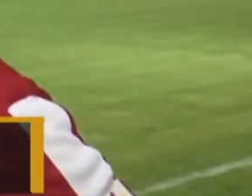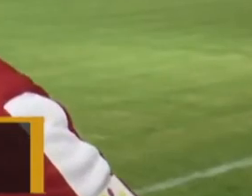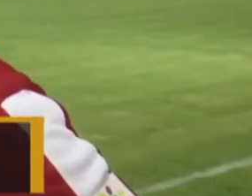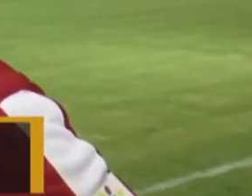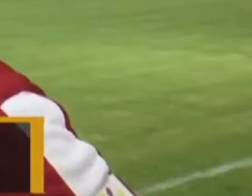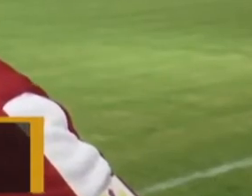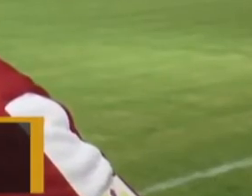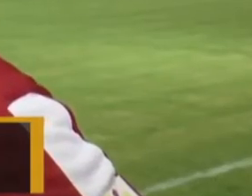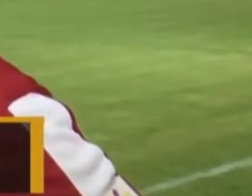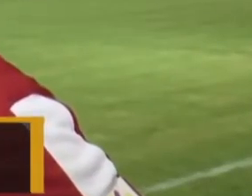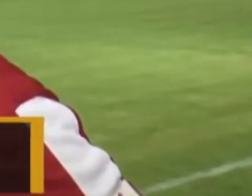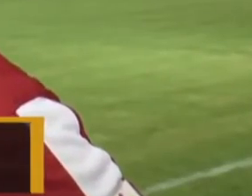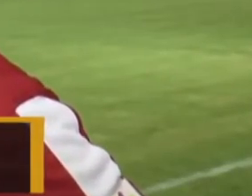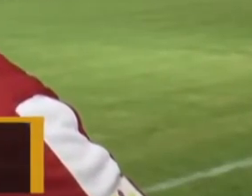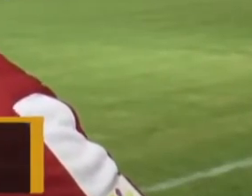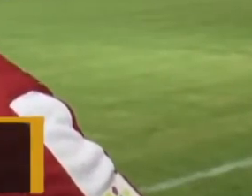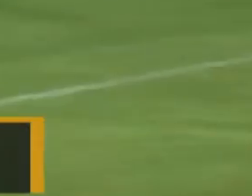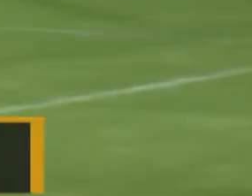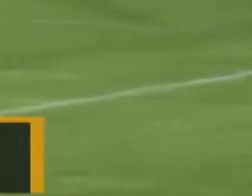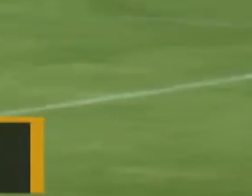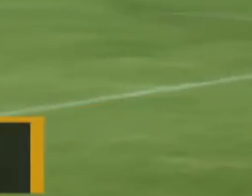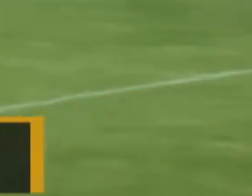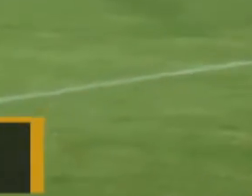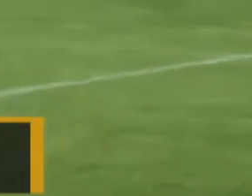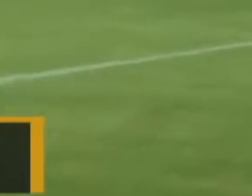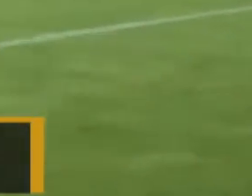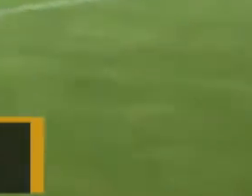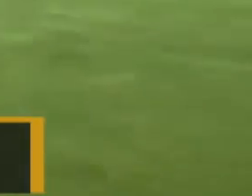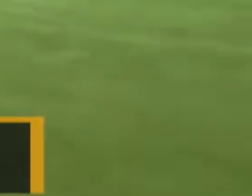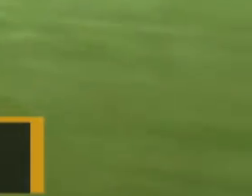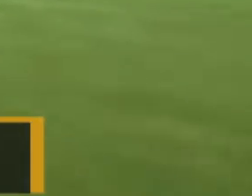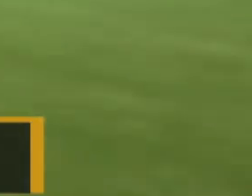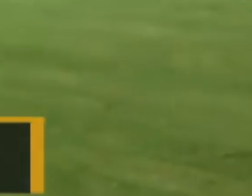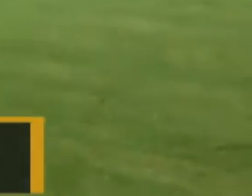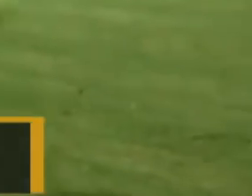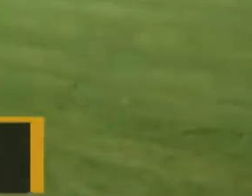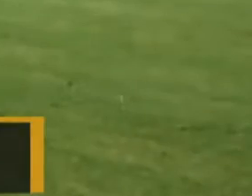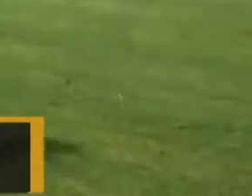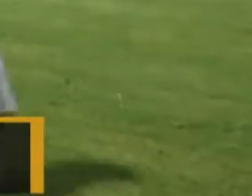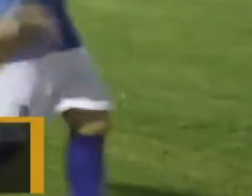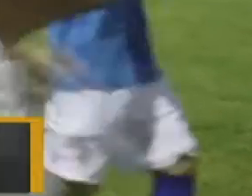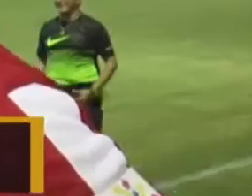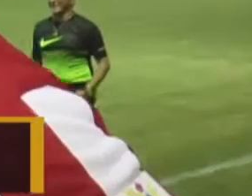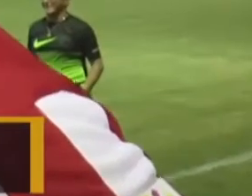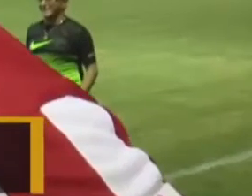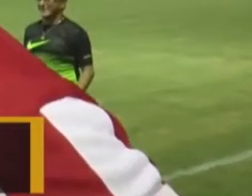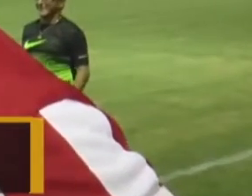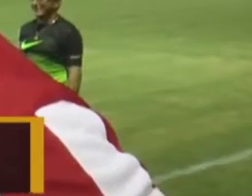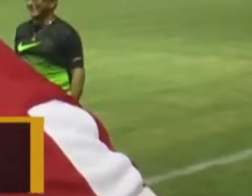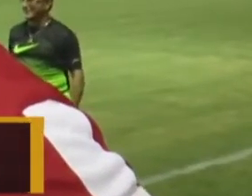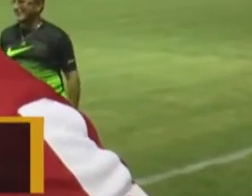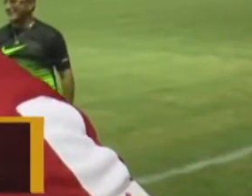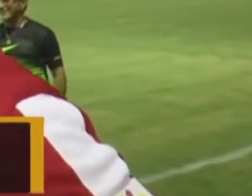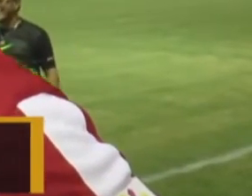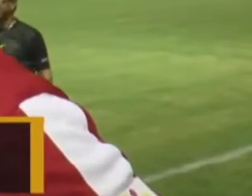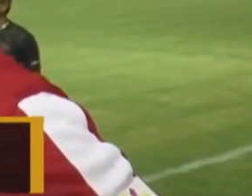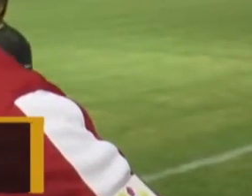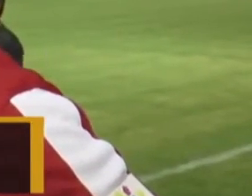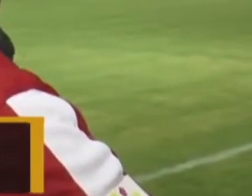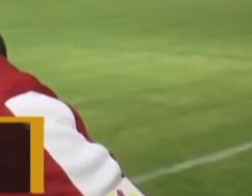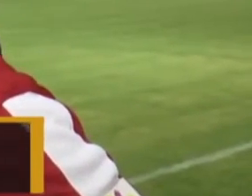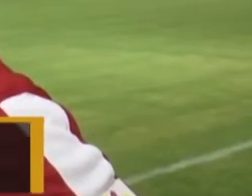Casabe y el otro es Vapor Energía. Durante esta semana habrá encuentros del campeonato en horario nocturno. Invitamos a toda la ciudadanía